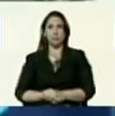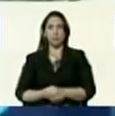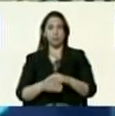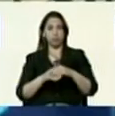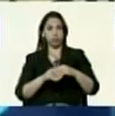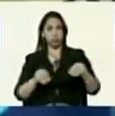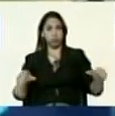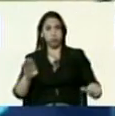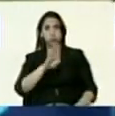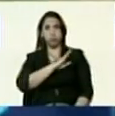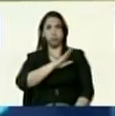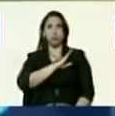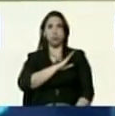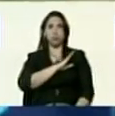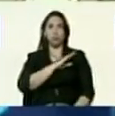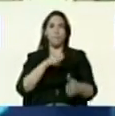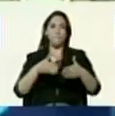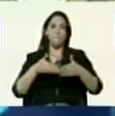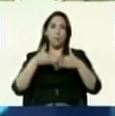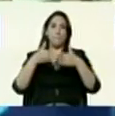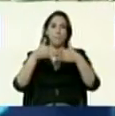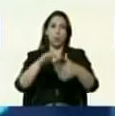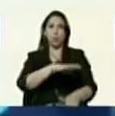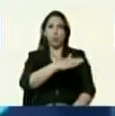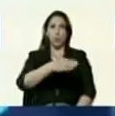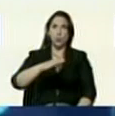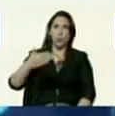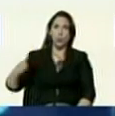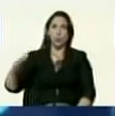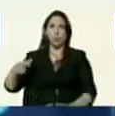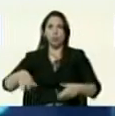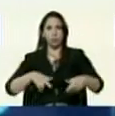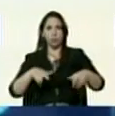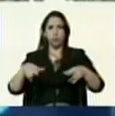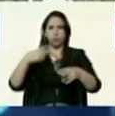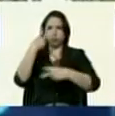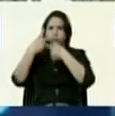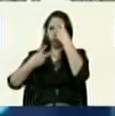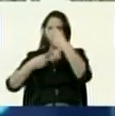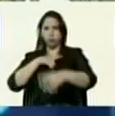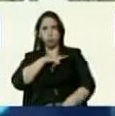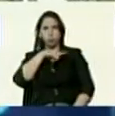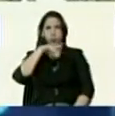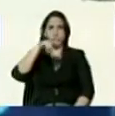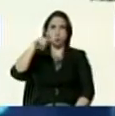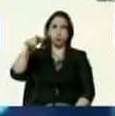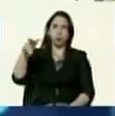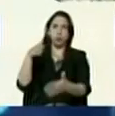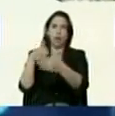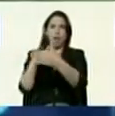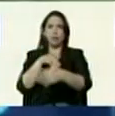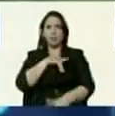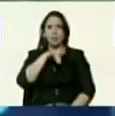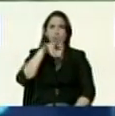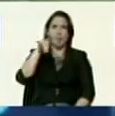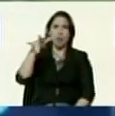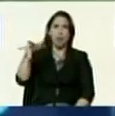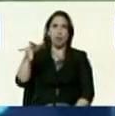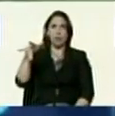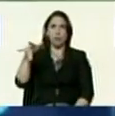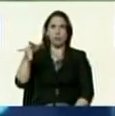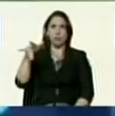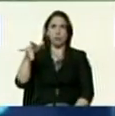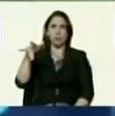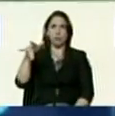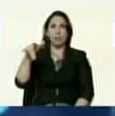territorial, marítima, lacustre, aérea, antiaérea, ejemplar.